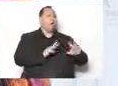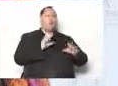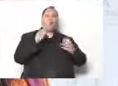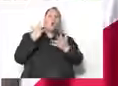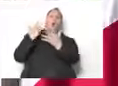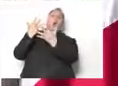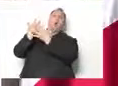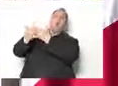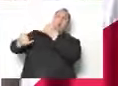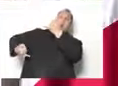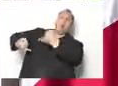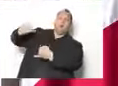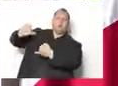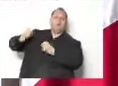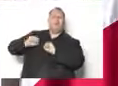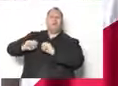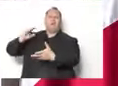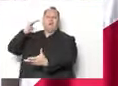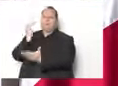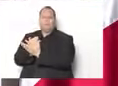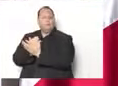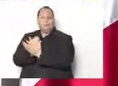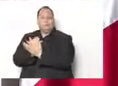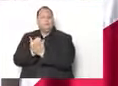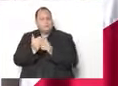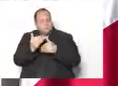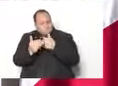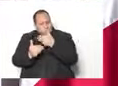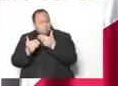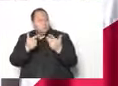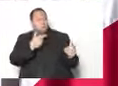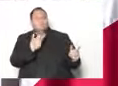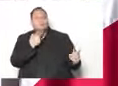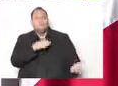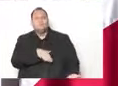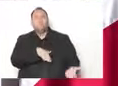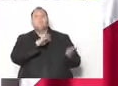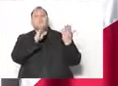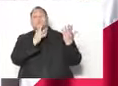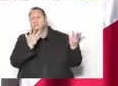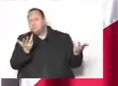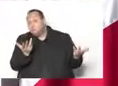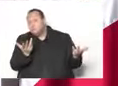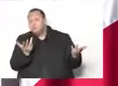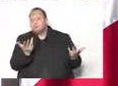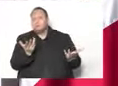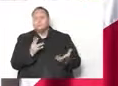penales que se pudieran, a los que se pudieran enfrentar los